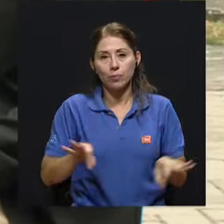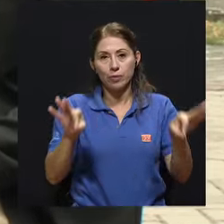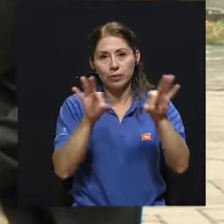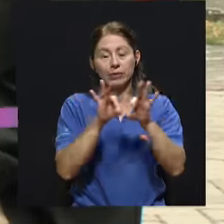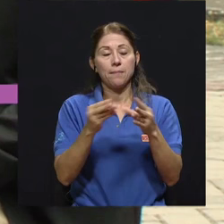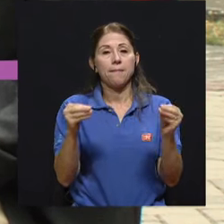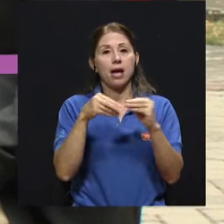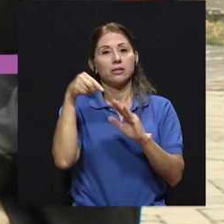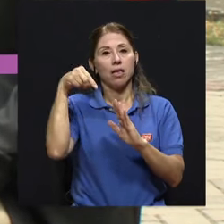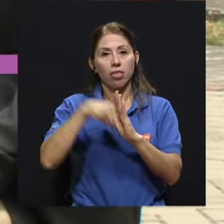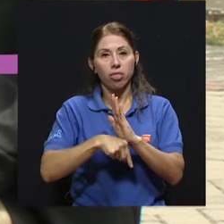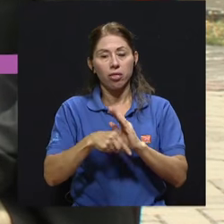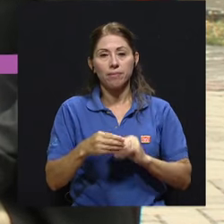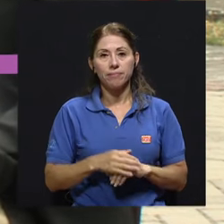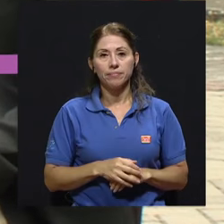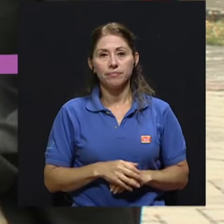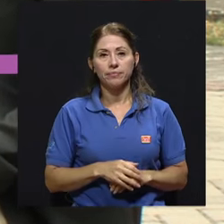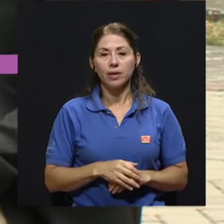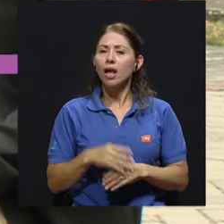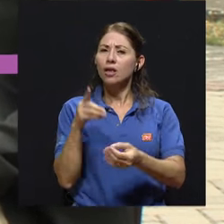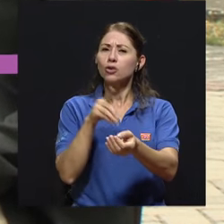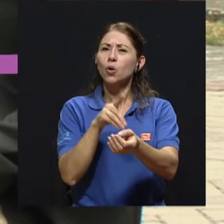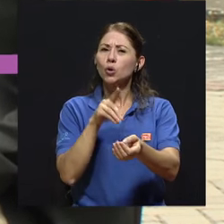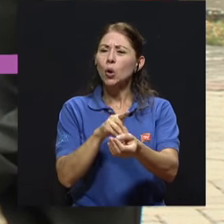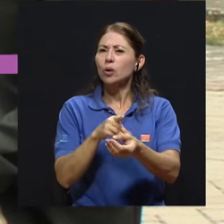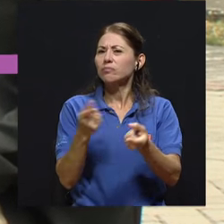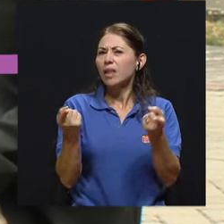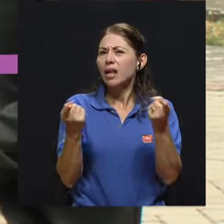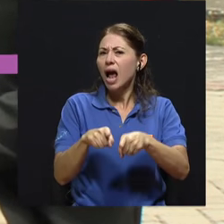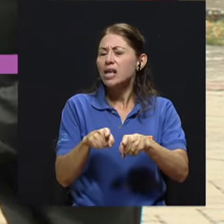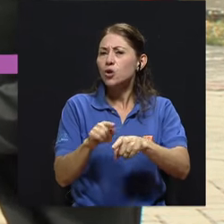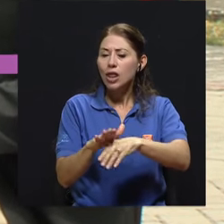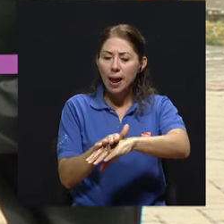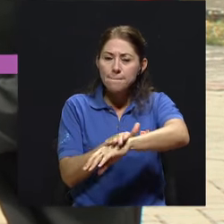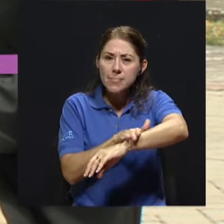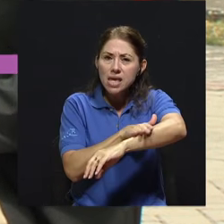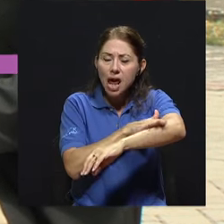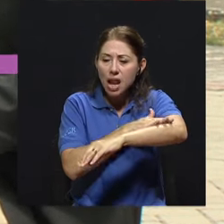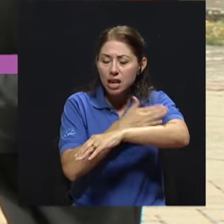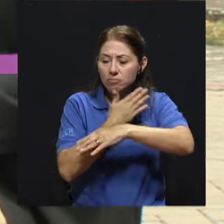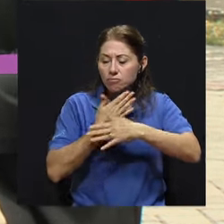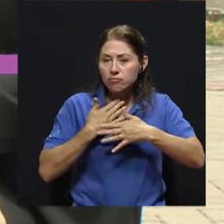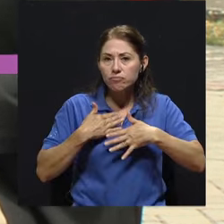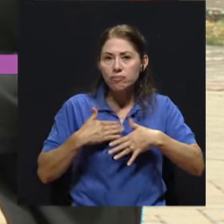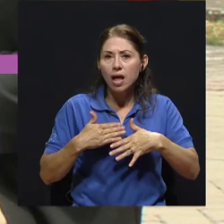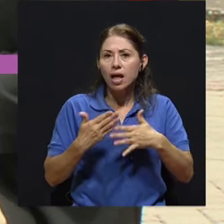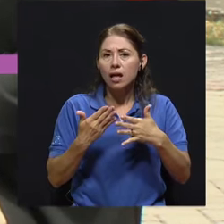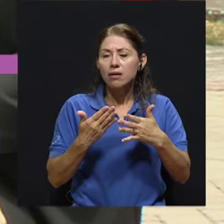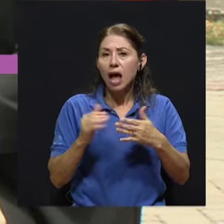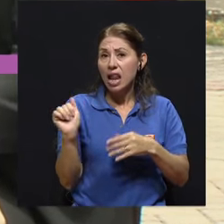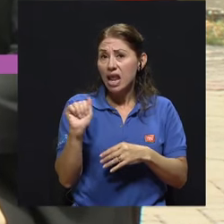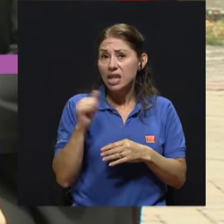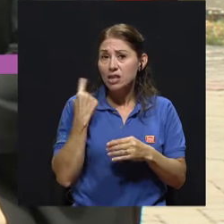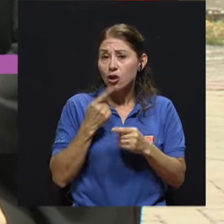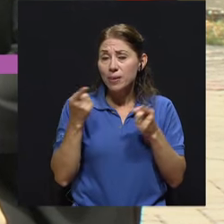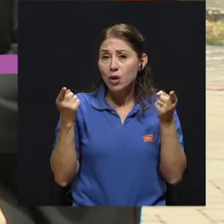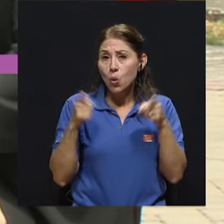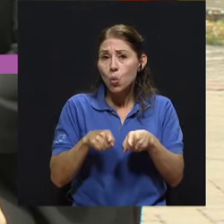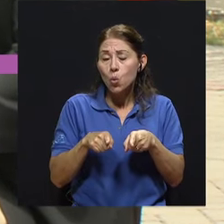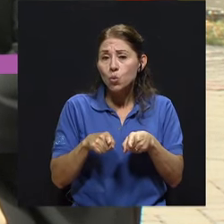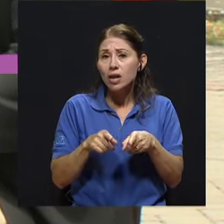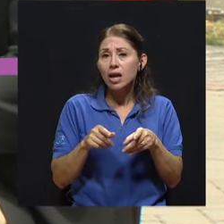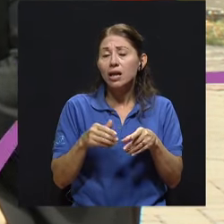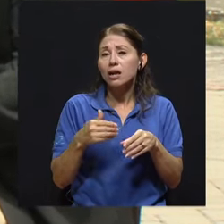Sí. Doctor, en el caso de la piel, las alergias solamente ocurren cuando este alergeno